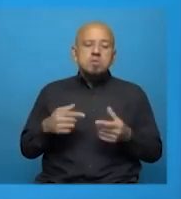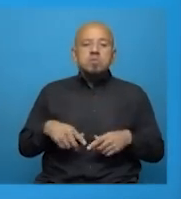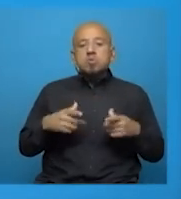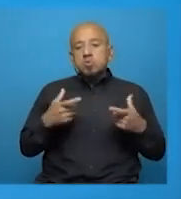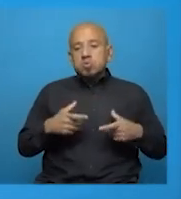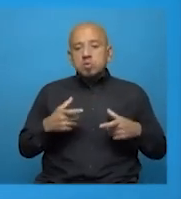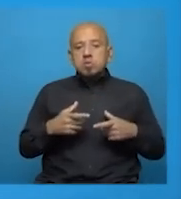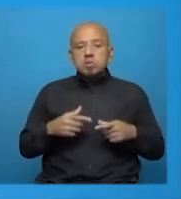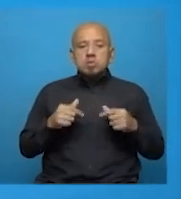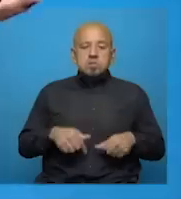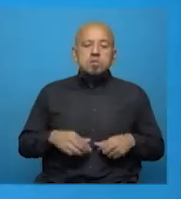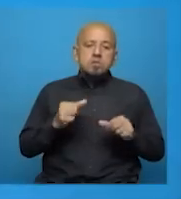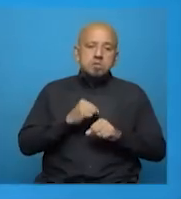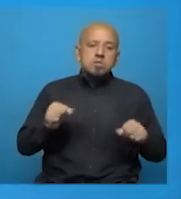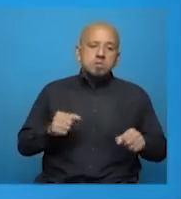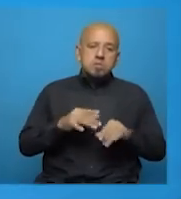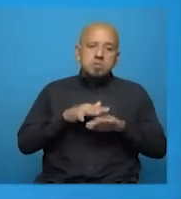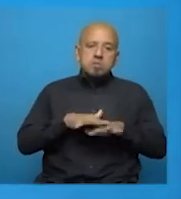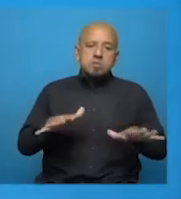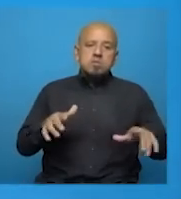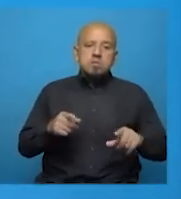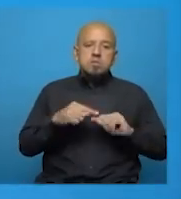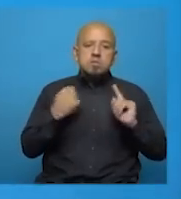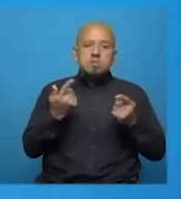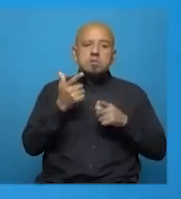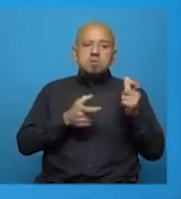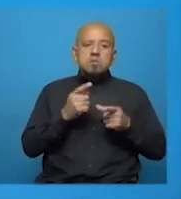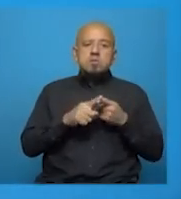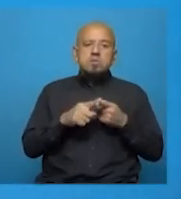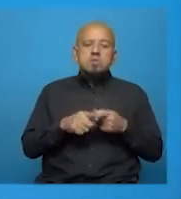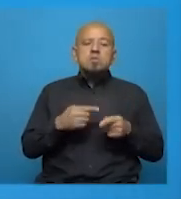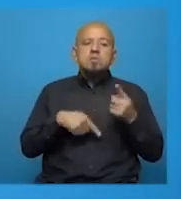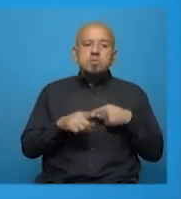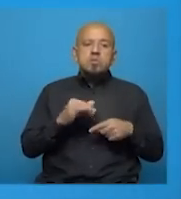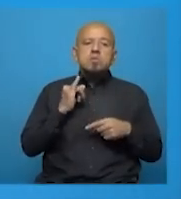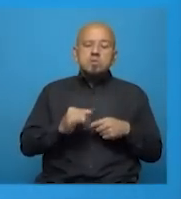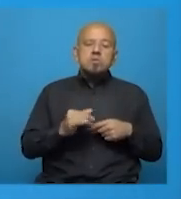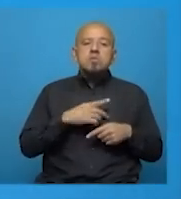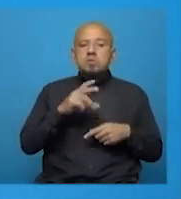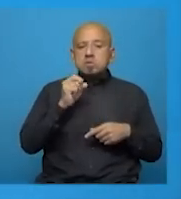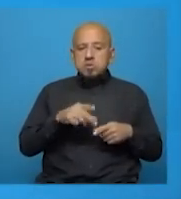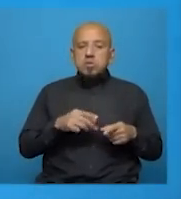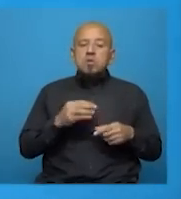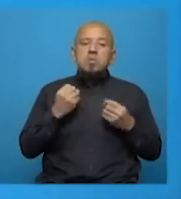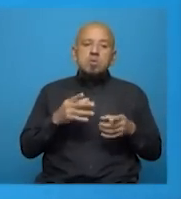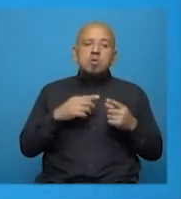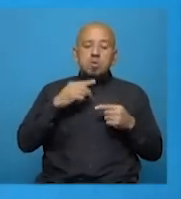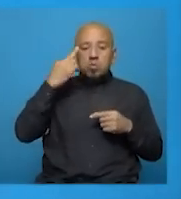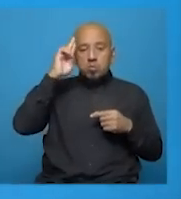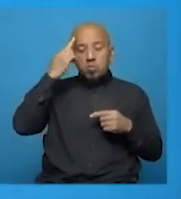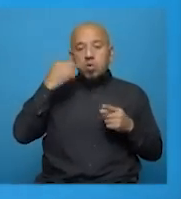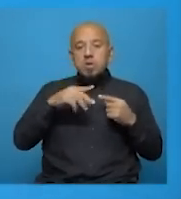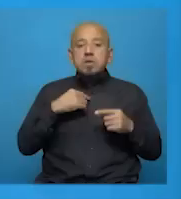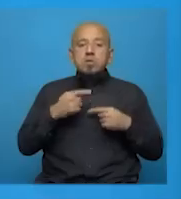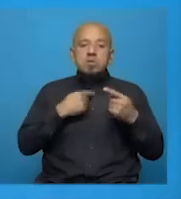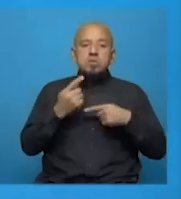pudo extender al conjunto de la población. Entonces sí, somos críticos de esas medidas porque el Uruguay